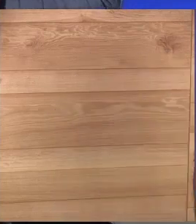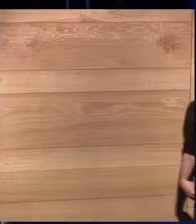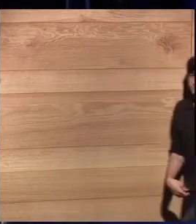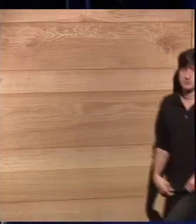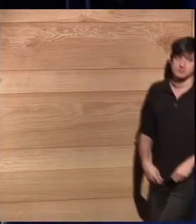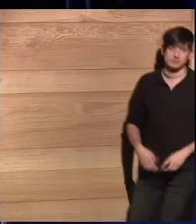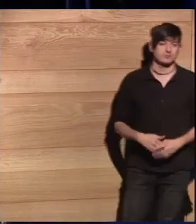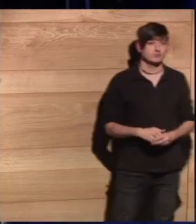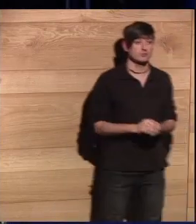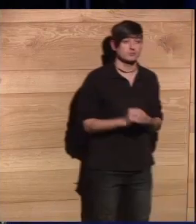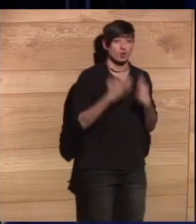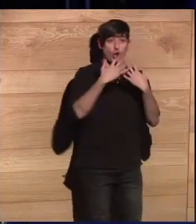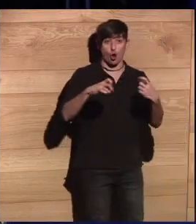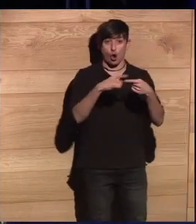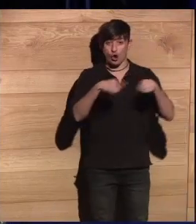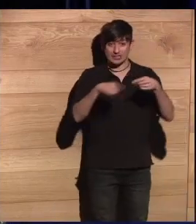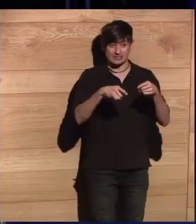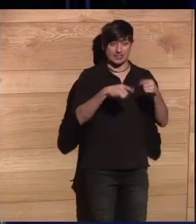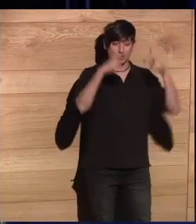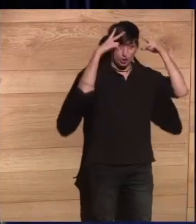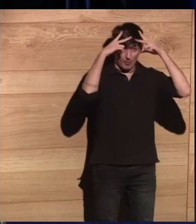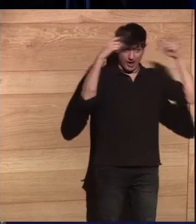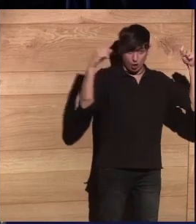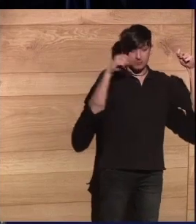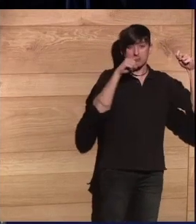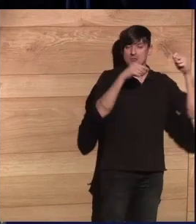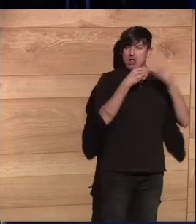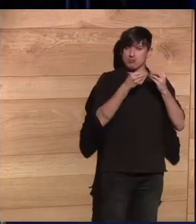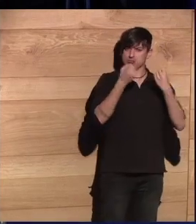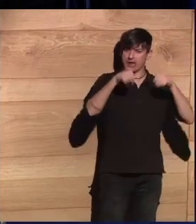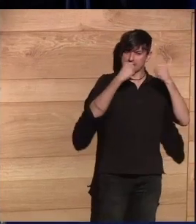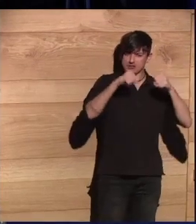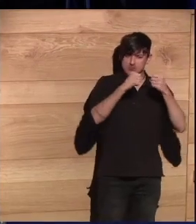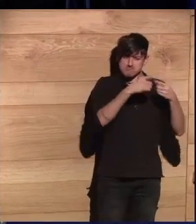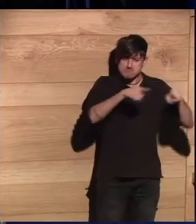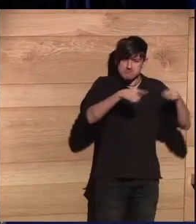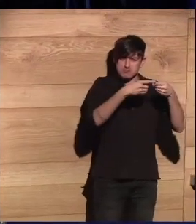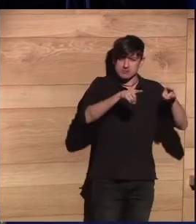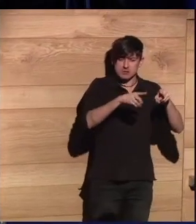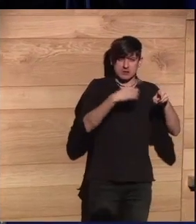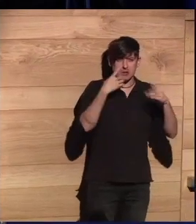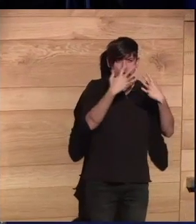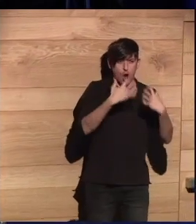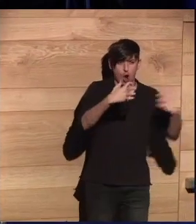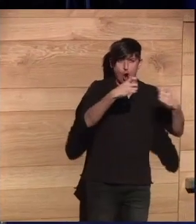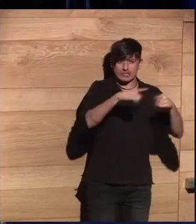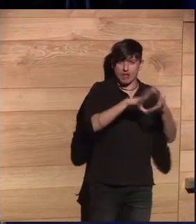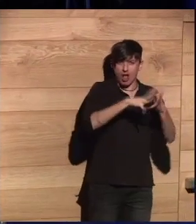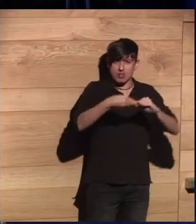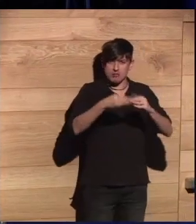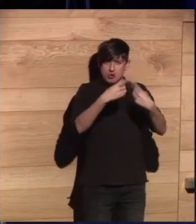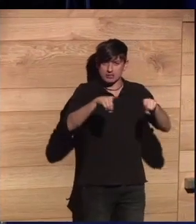de Tres Picos hace un ejercicio absolutamente virtuoso y suntuoso de lo que puede dar de sí la orquestación con una orquesta